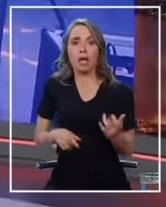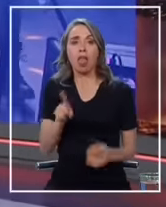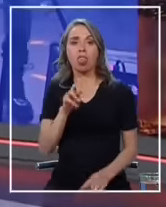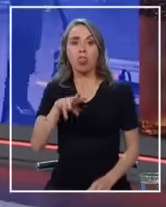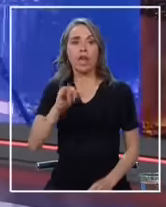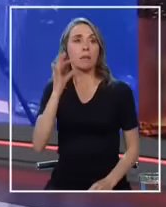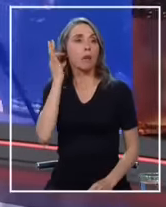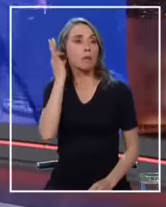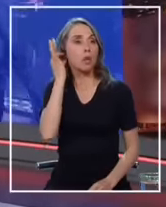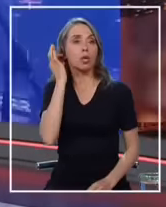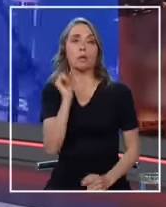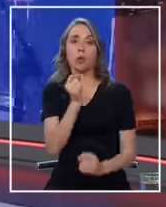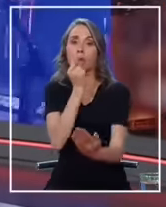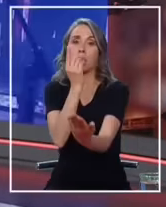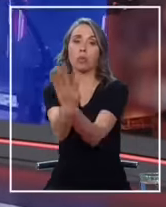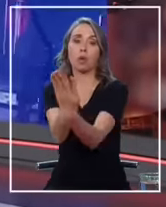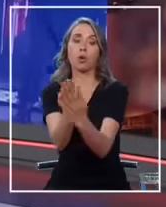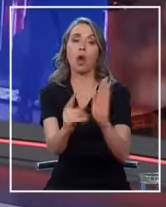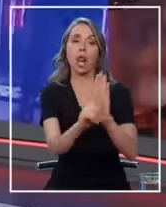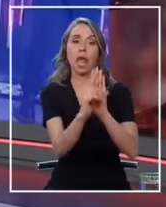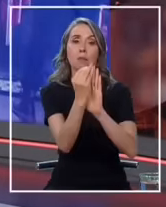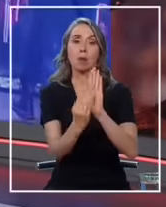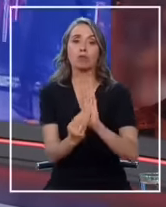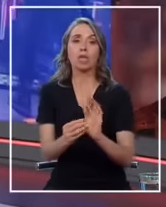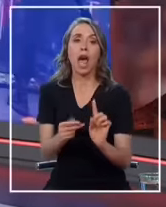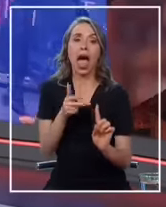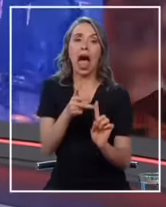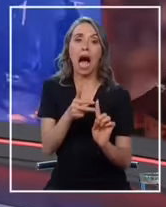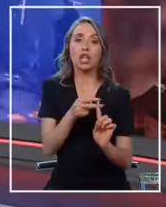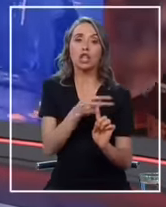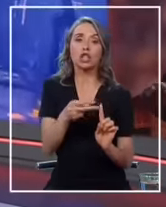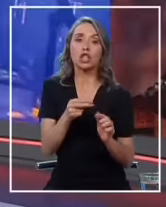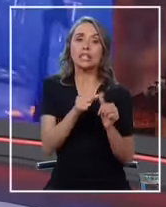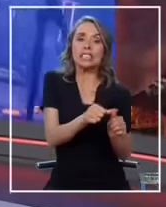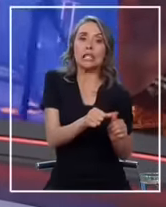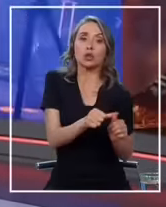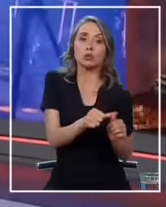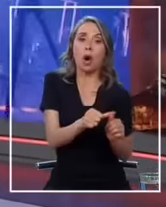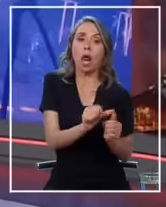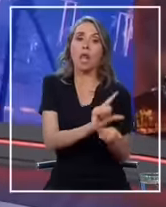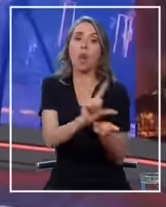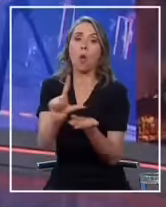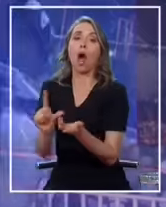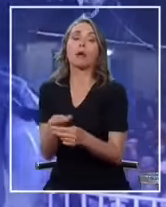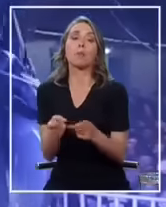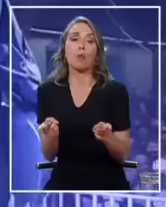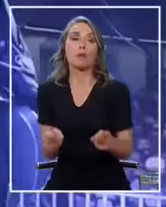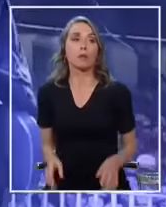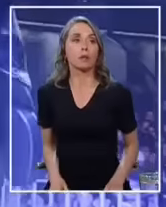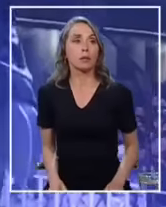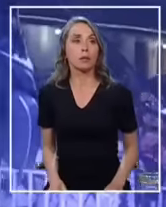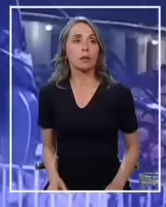Seremi de la Mujer evalúan acciones en el marco de la ley que tipifica el acoso sexual en espacios públicos. Mira.